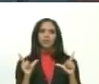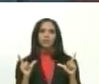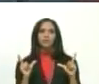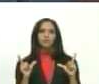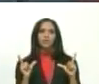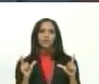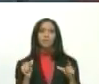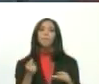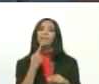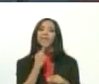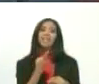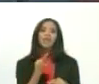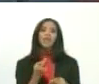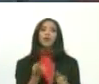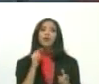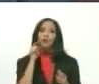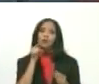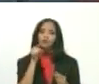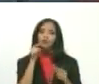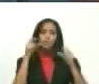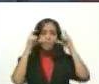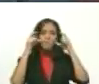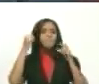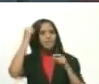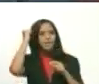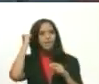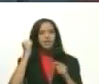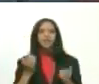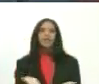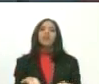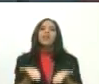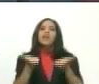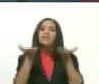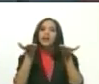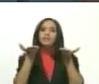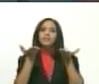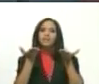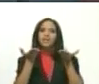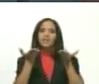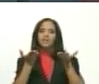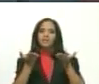Me dijeron: Miguel, levanta los codos para dar muestra de seguridad.